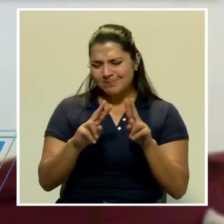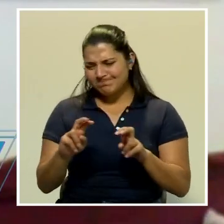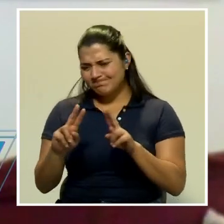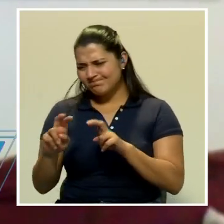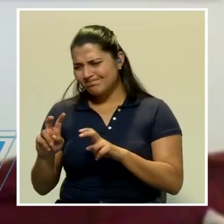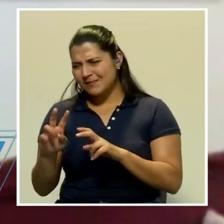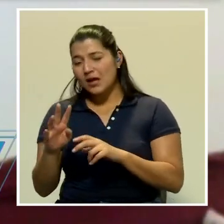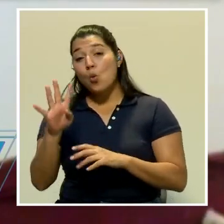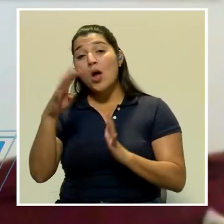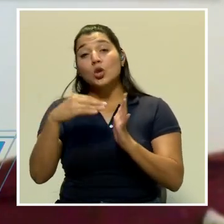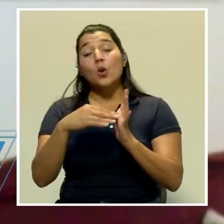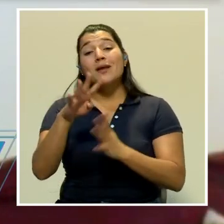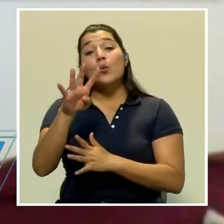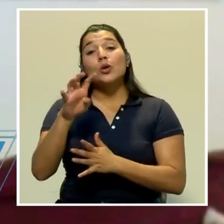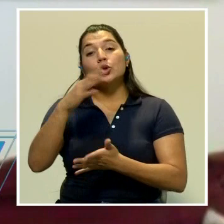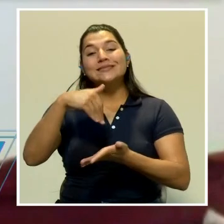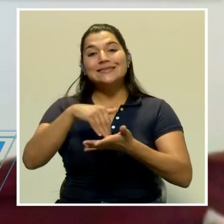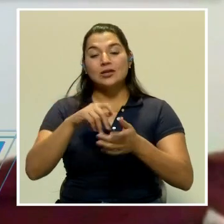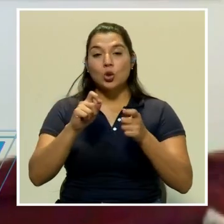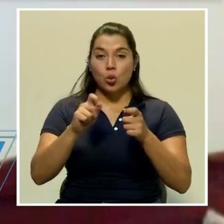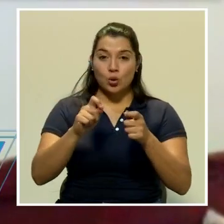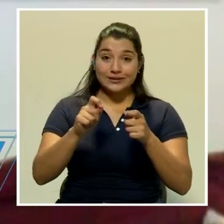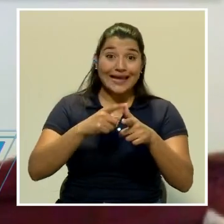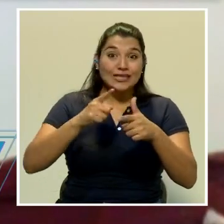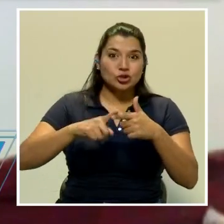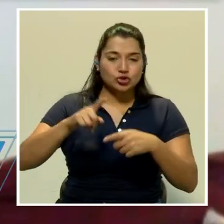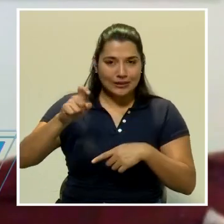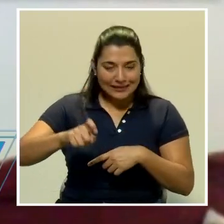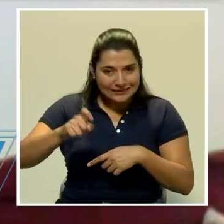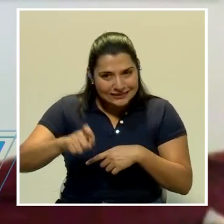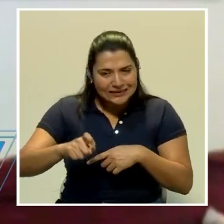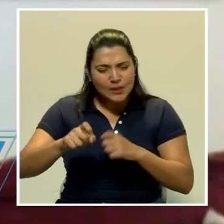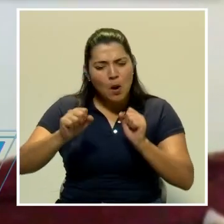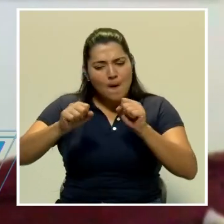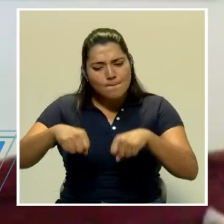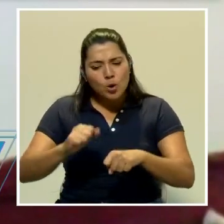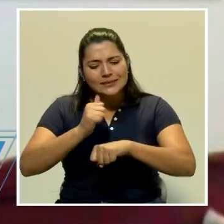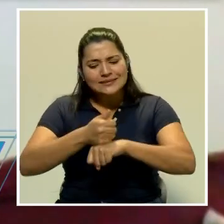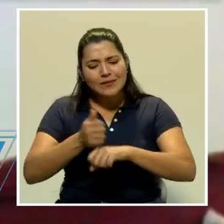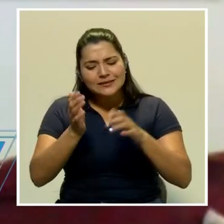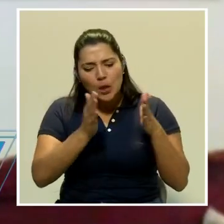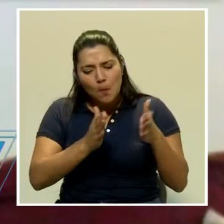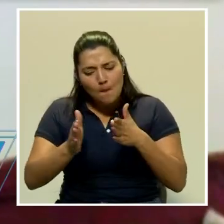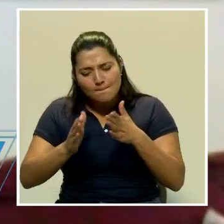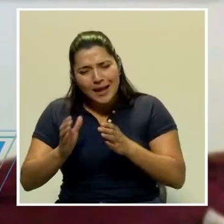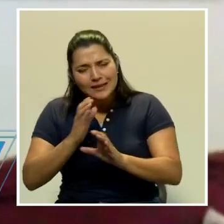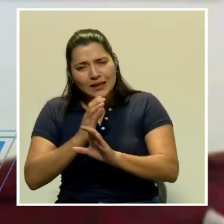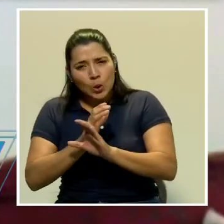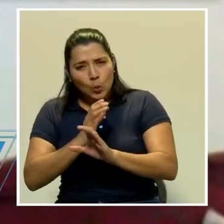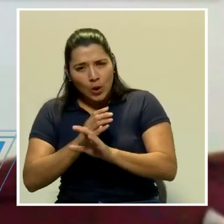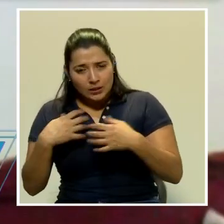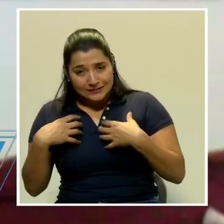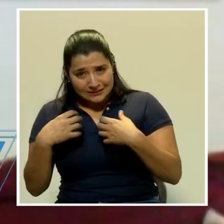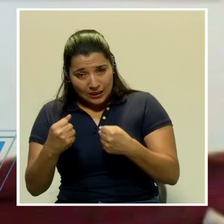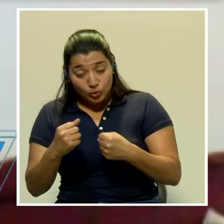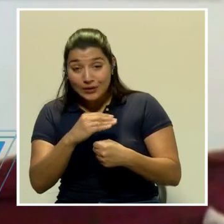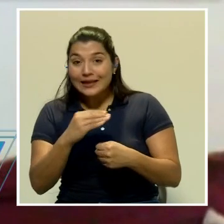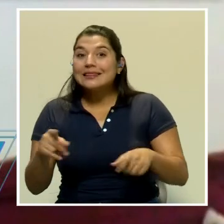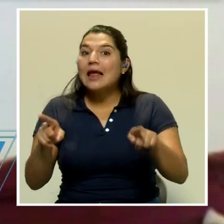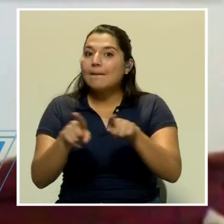4.400 centros educativos y para esto se requiere también elaboración de los protocolos y un tema muy